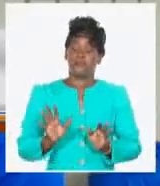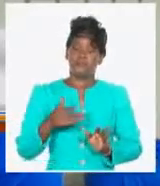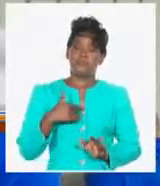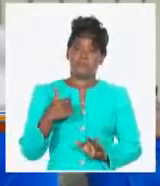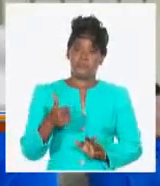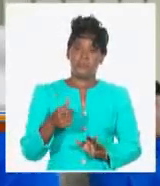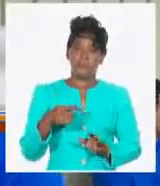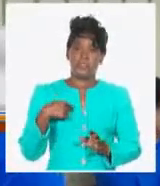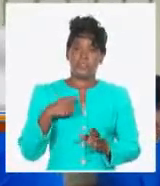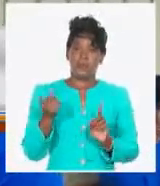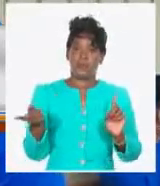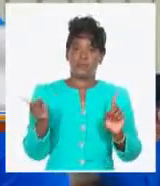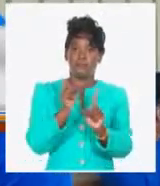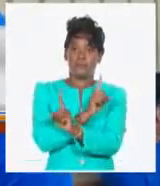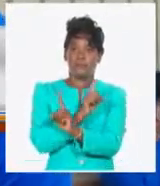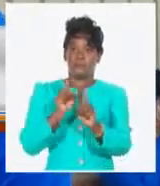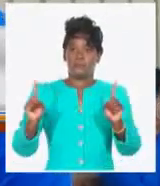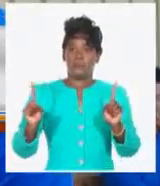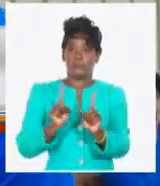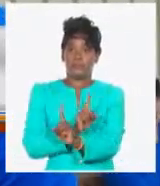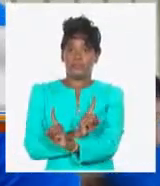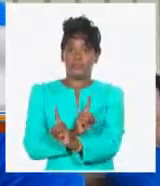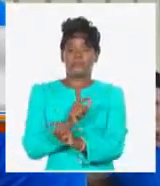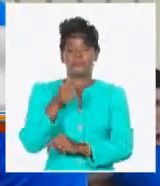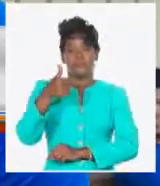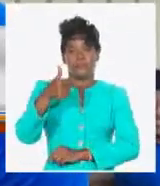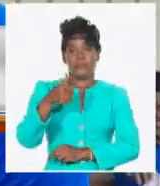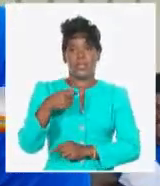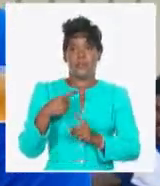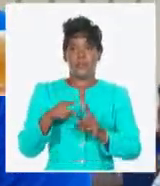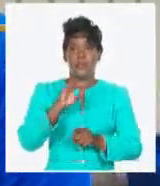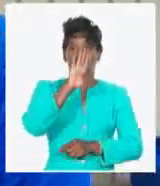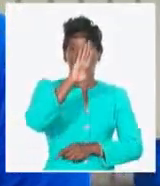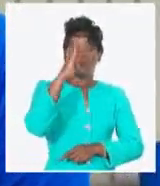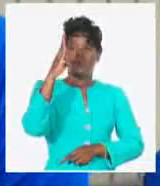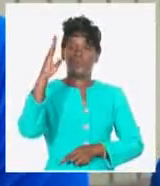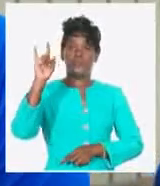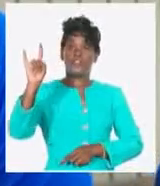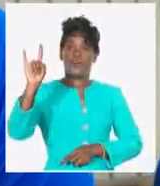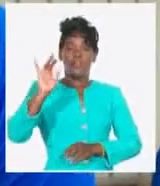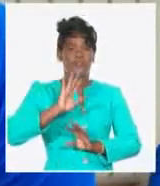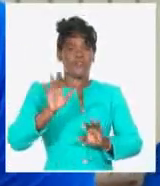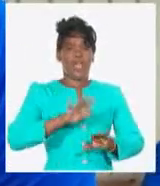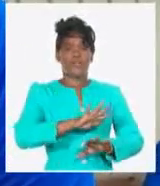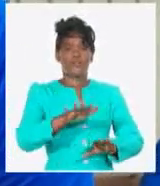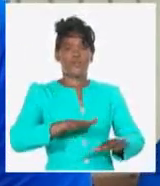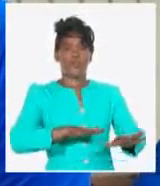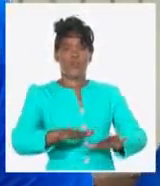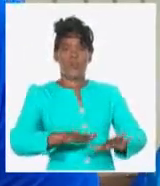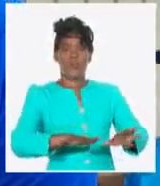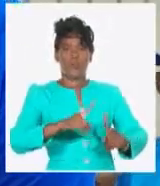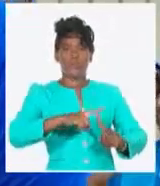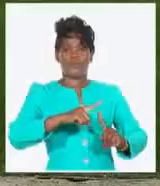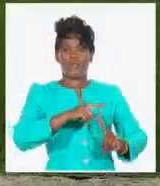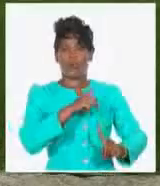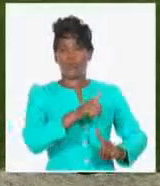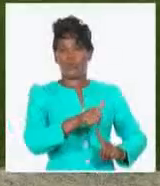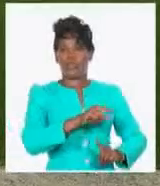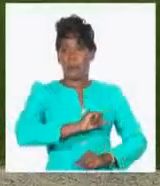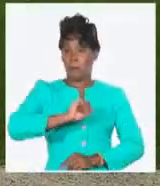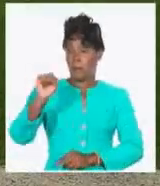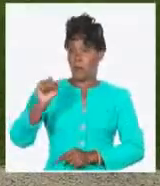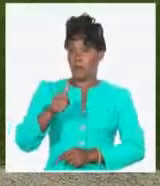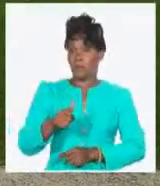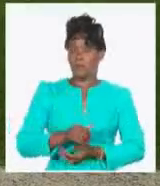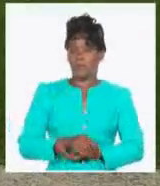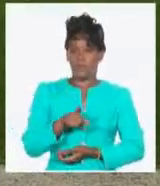hicieron excelente trabajo y bueno, ya la mesa estaba servida para el noveno inning, para llegar y hacer un buen cierre y que el equipo pudiera darse la victoria. ¿Habías estudiado el